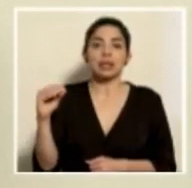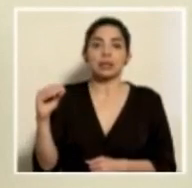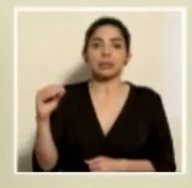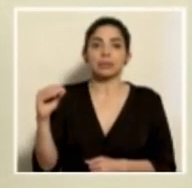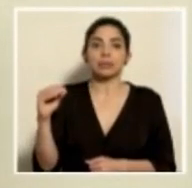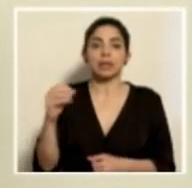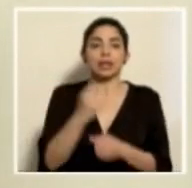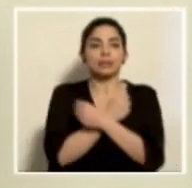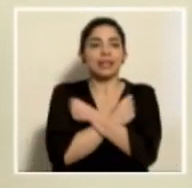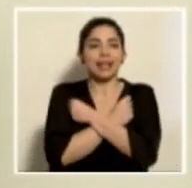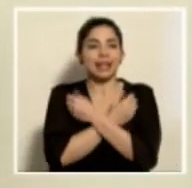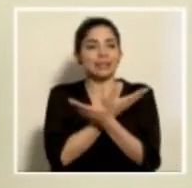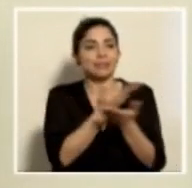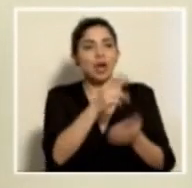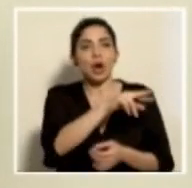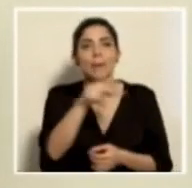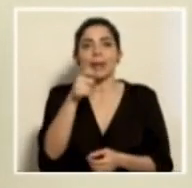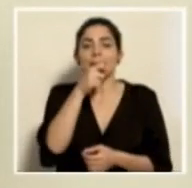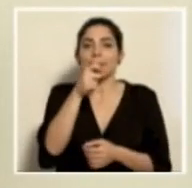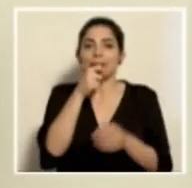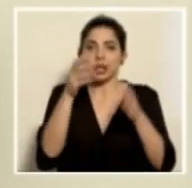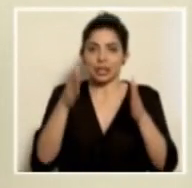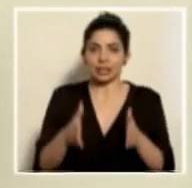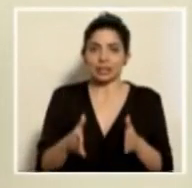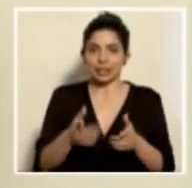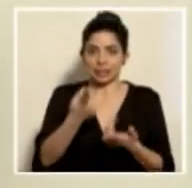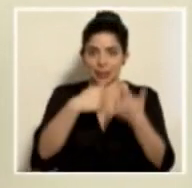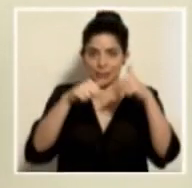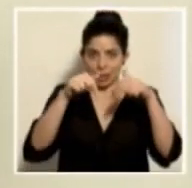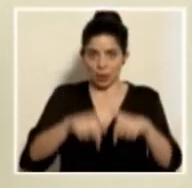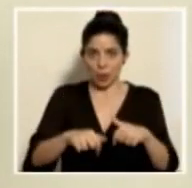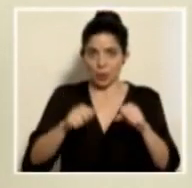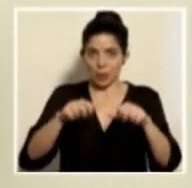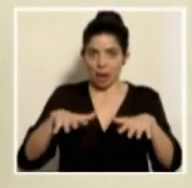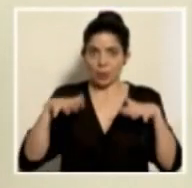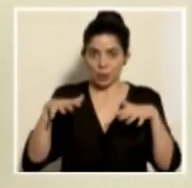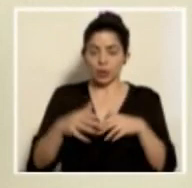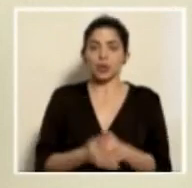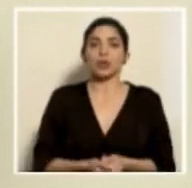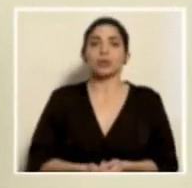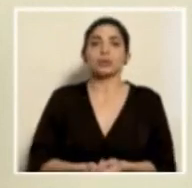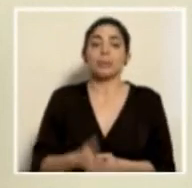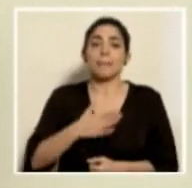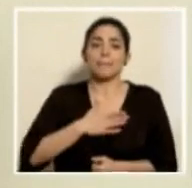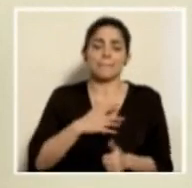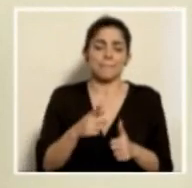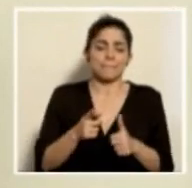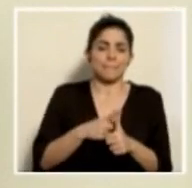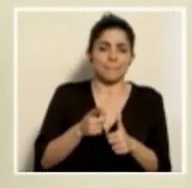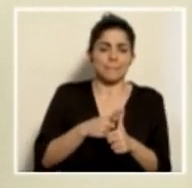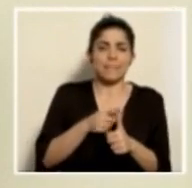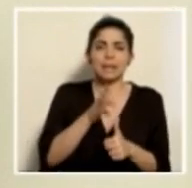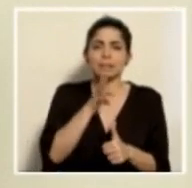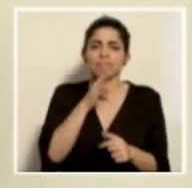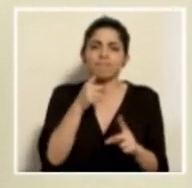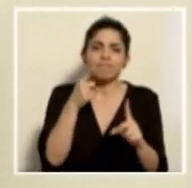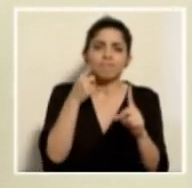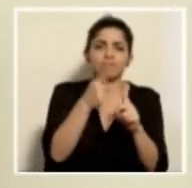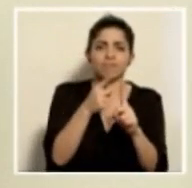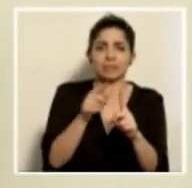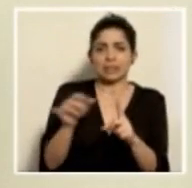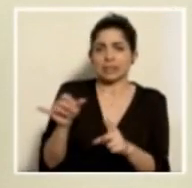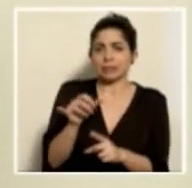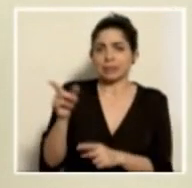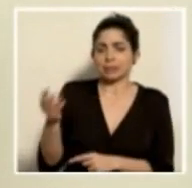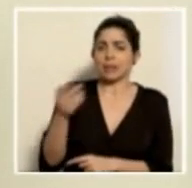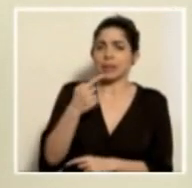los estimados compañeros de la prensa que están acá en el auditorio. Mi primer mensaje es reforzando lo dicho